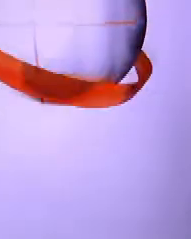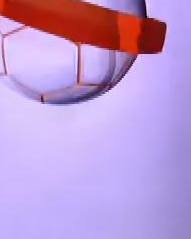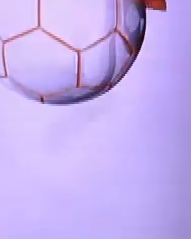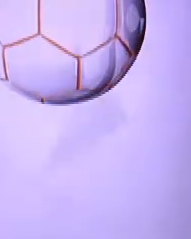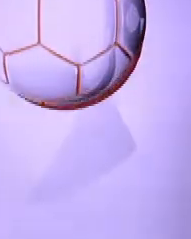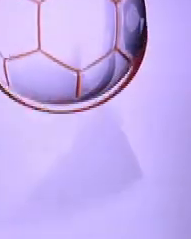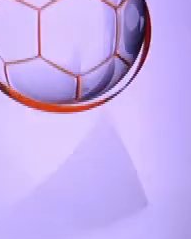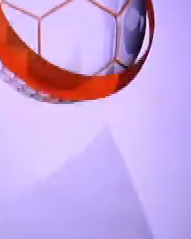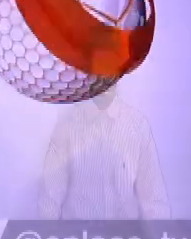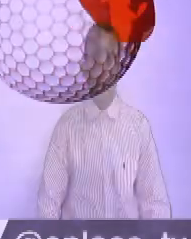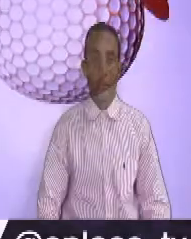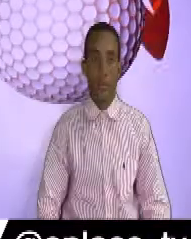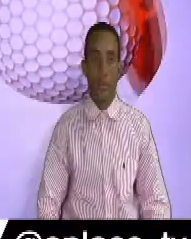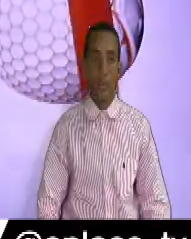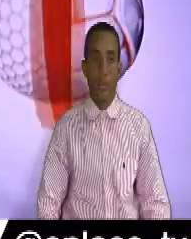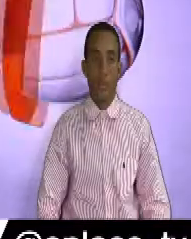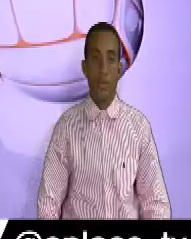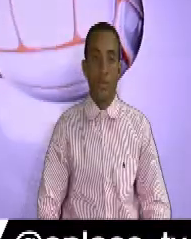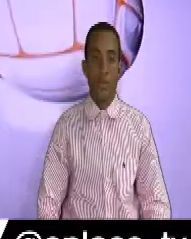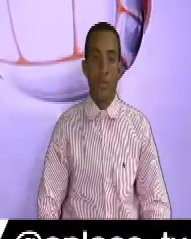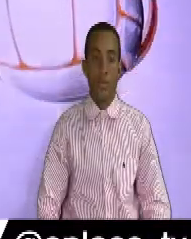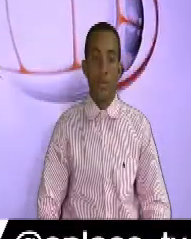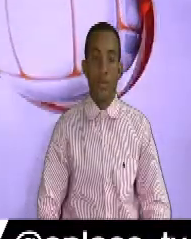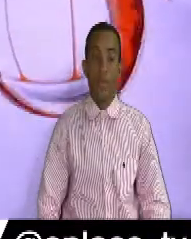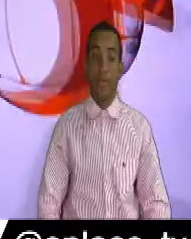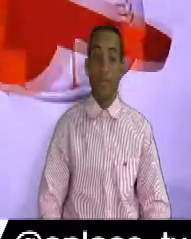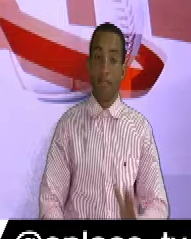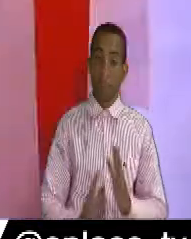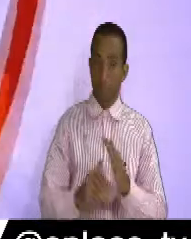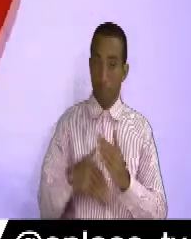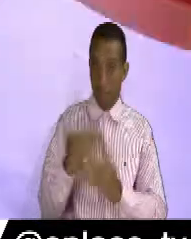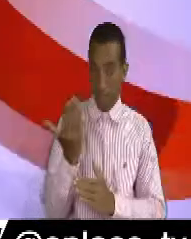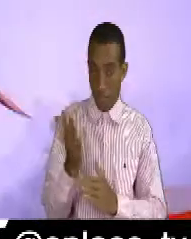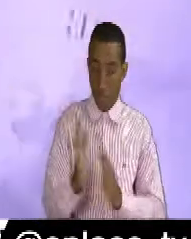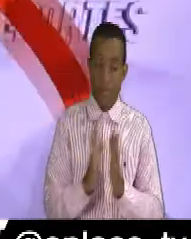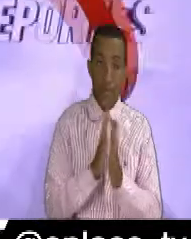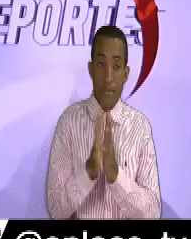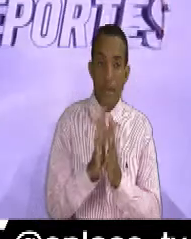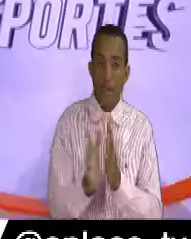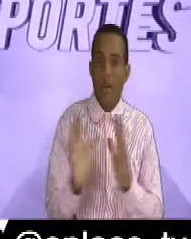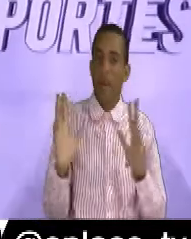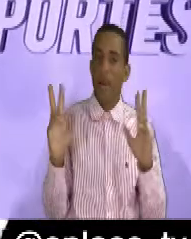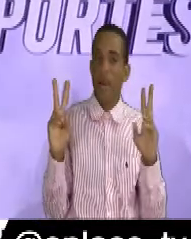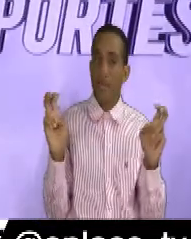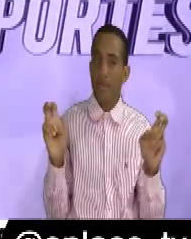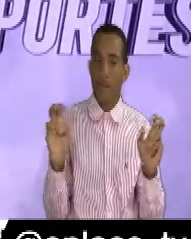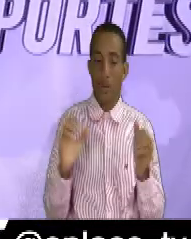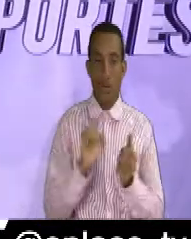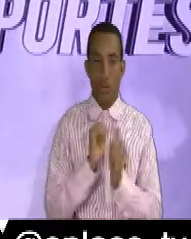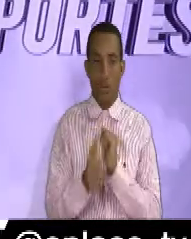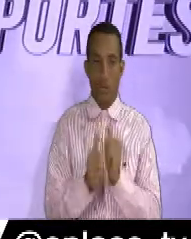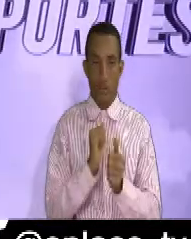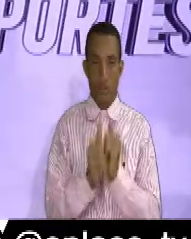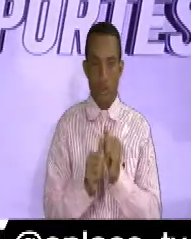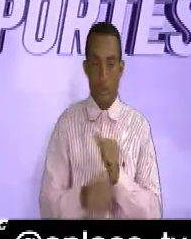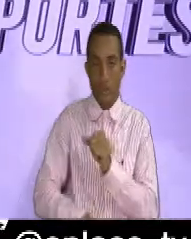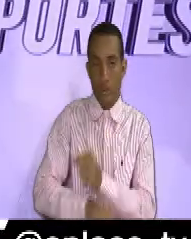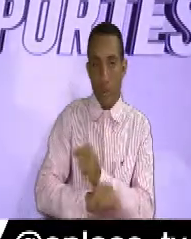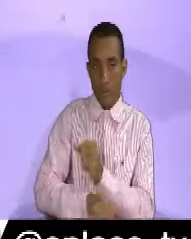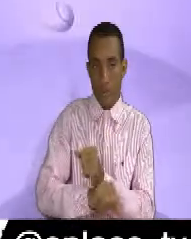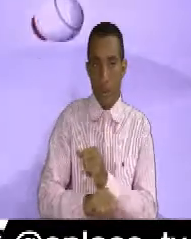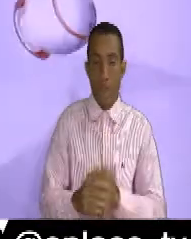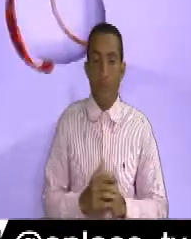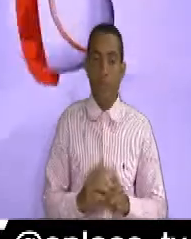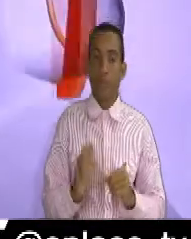Comenzamos nuestra información deportiva hablando de fútbol. Alianza Petrolera Sub-20 se prepara para enfrentar este sábado en el Estadio